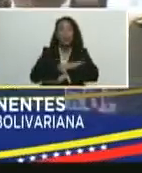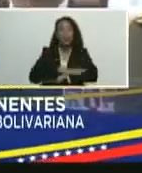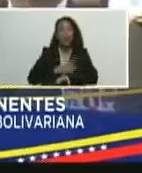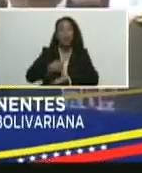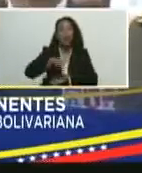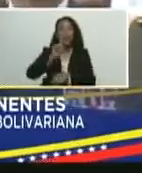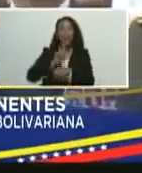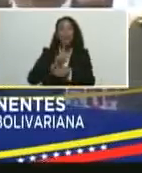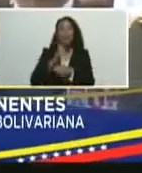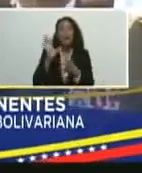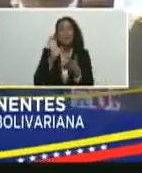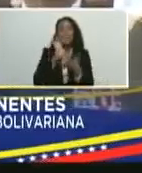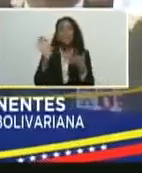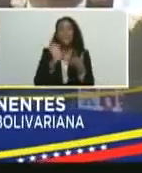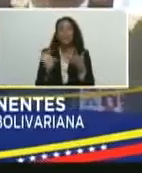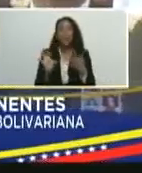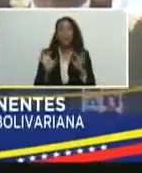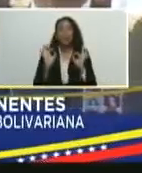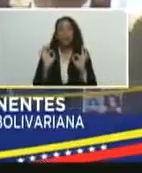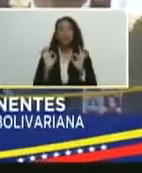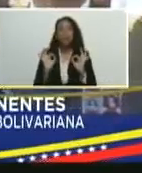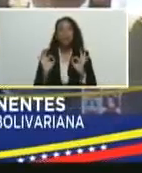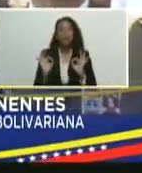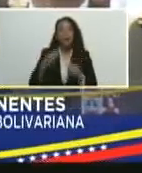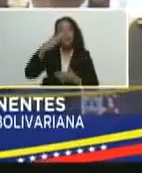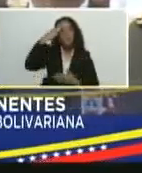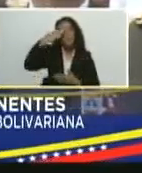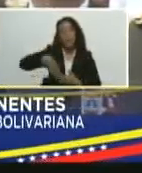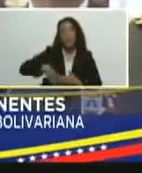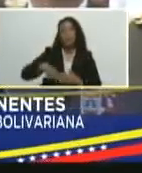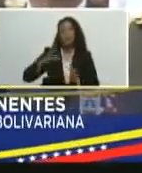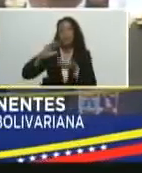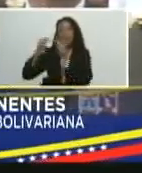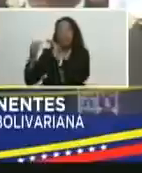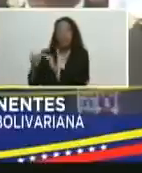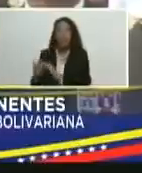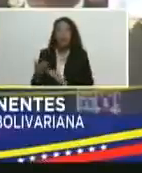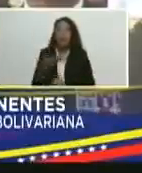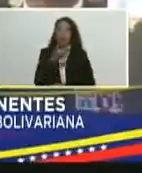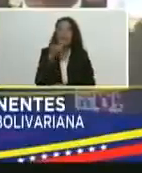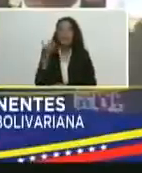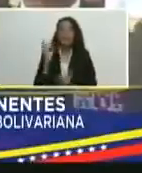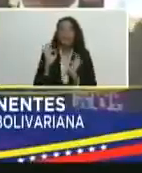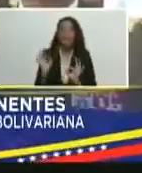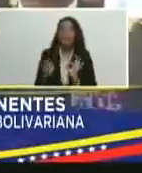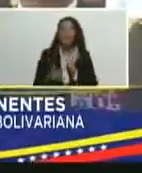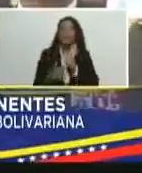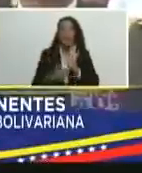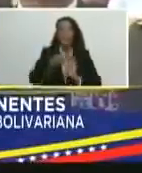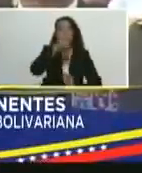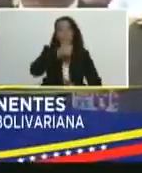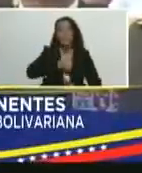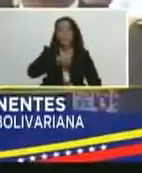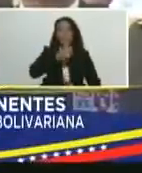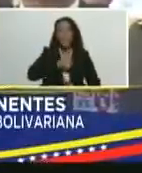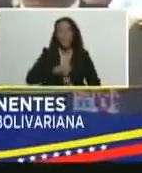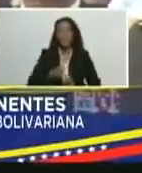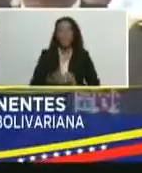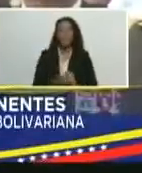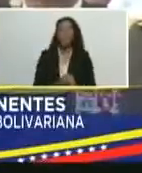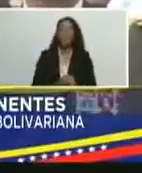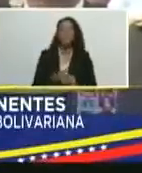única y extraordinaria Unión Cívico-Militar de Venezuela, la República Bolivariana de